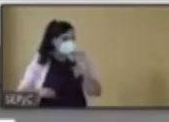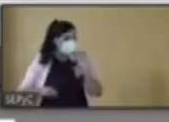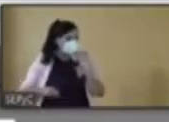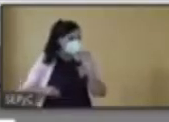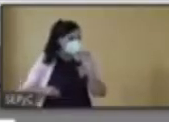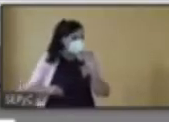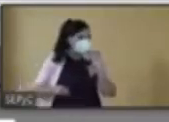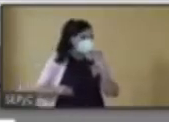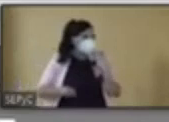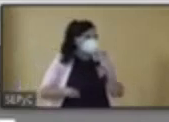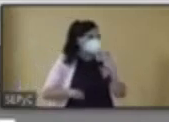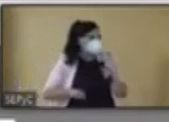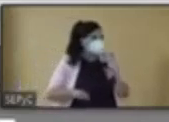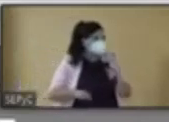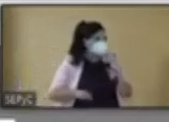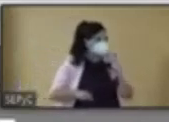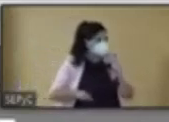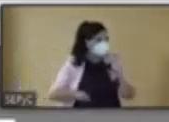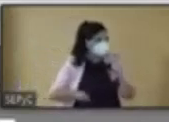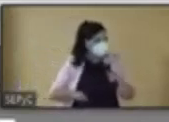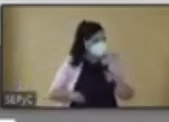Así como el tipo de moneda